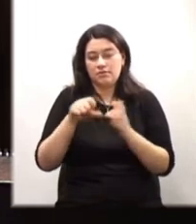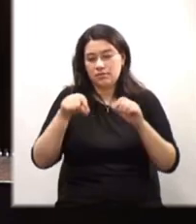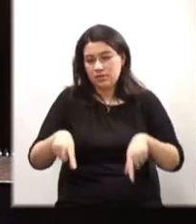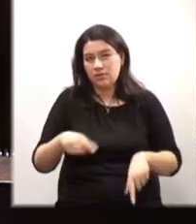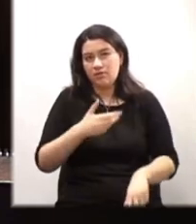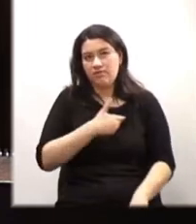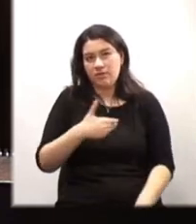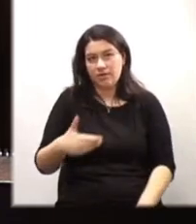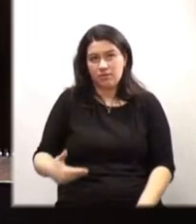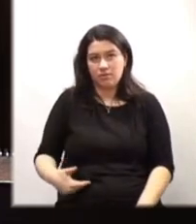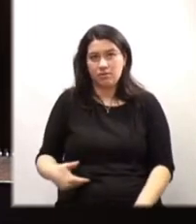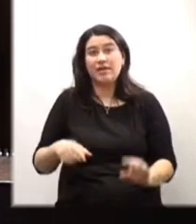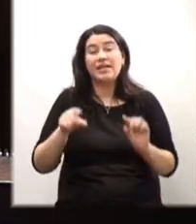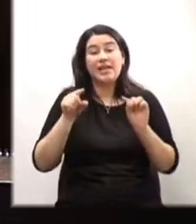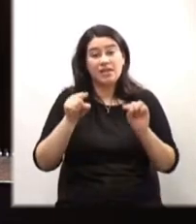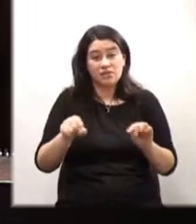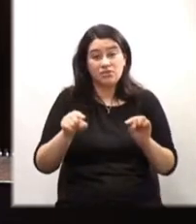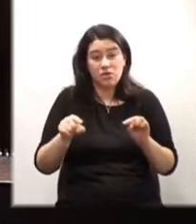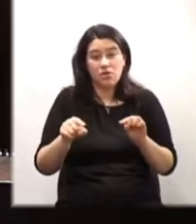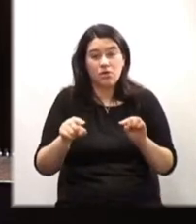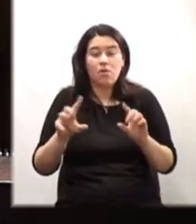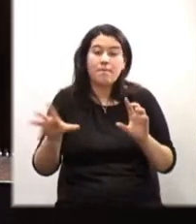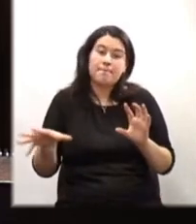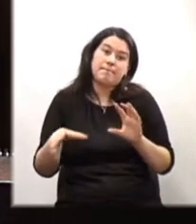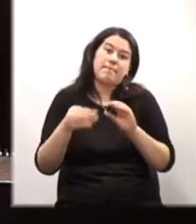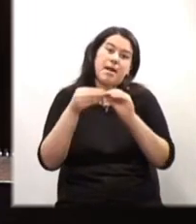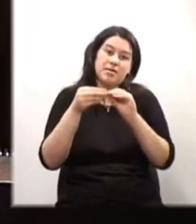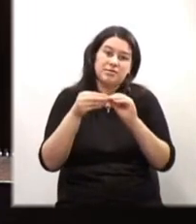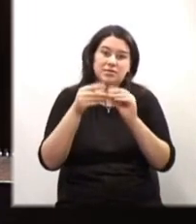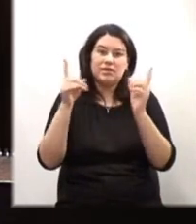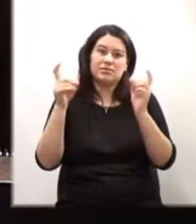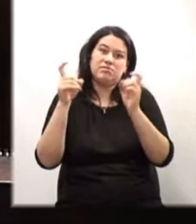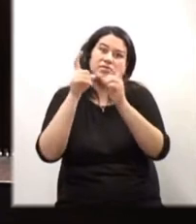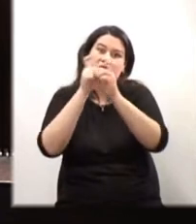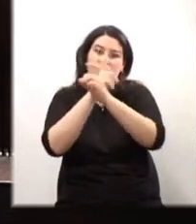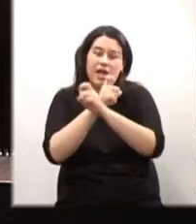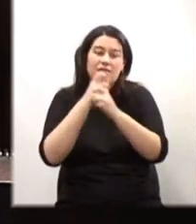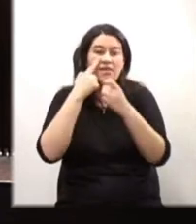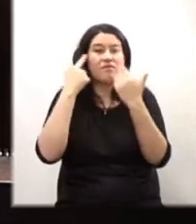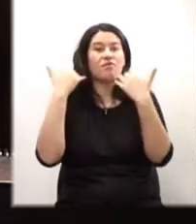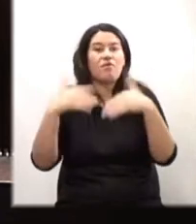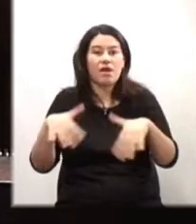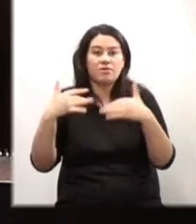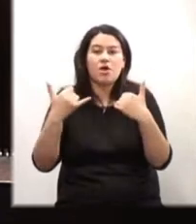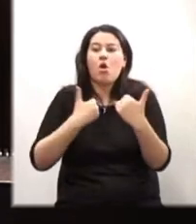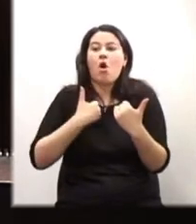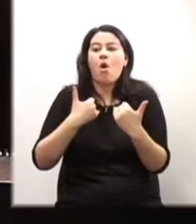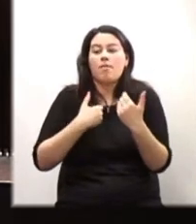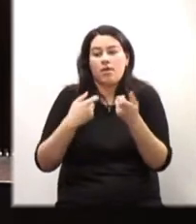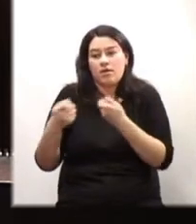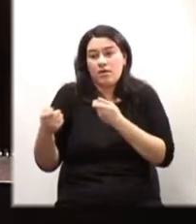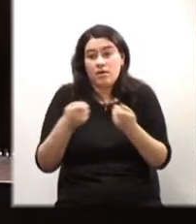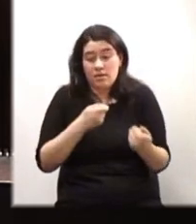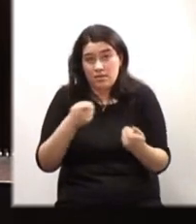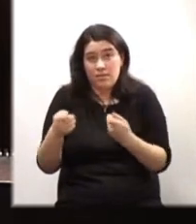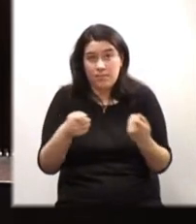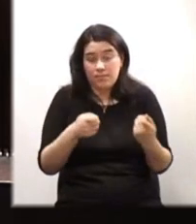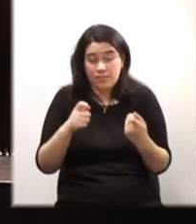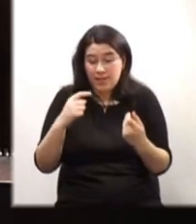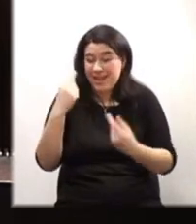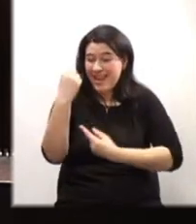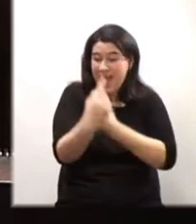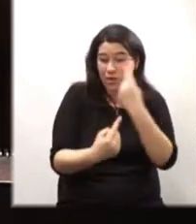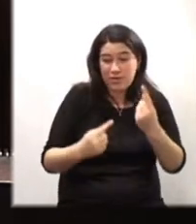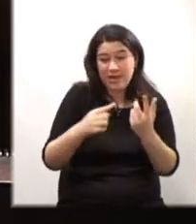gobierno. Y esto se combina con dificultades tremendas de ejecución que hacen que aún en